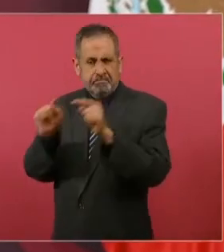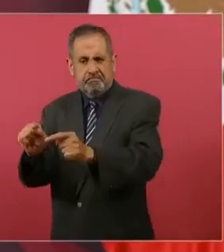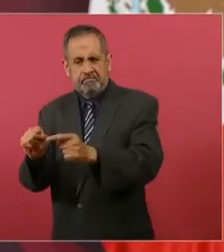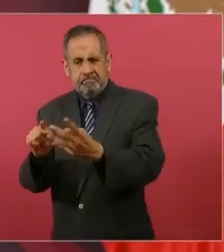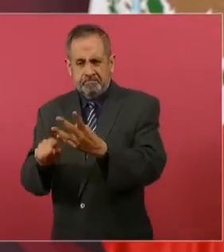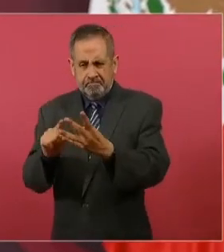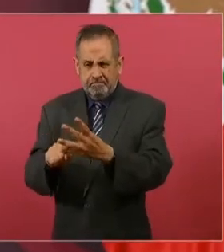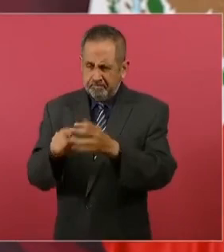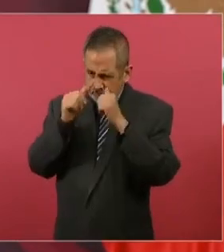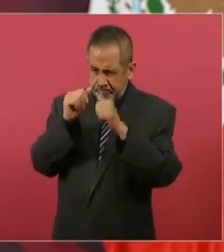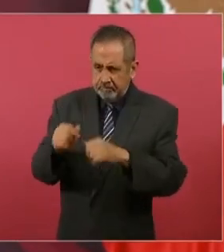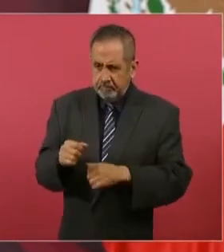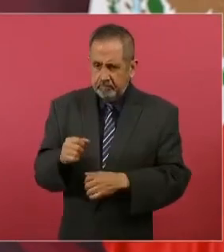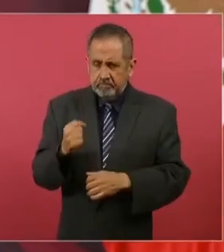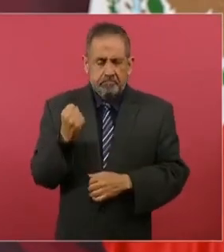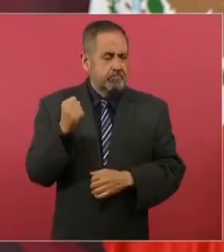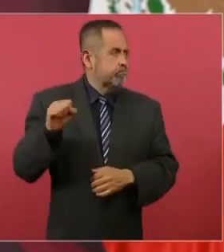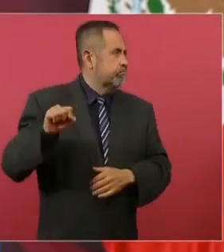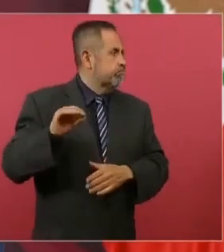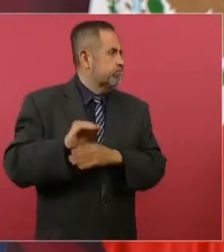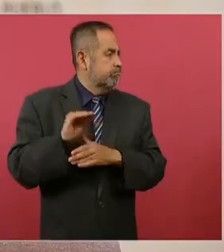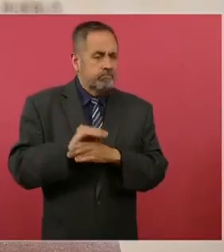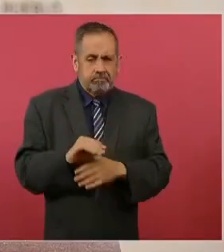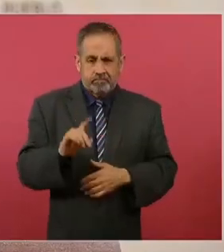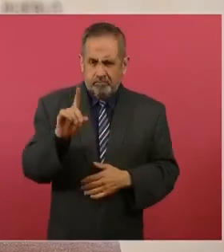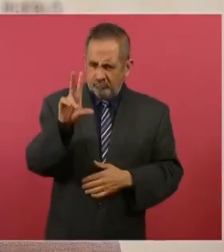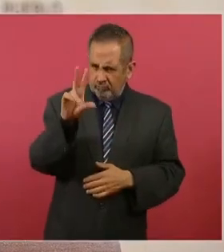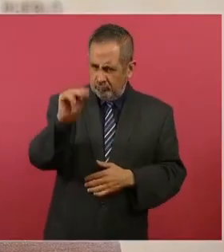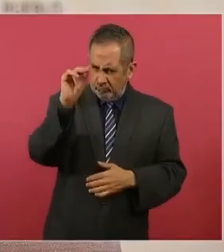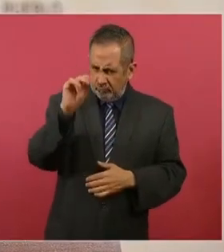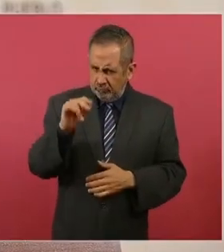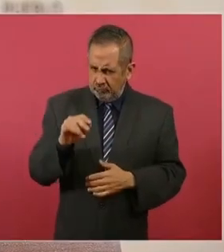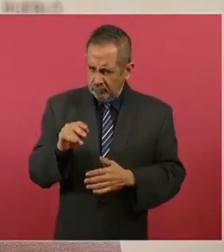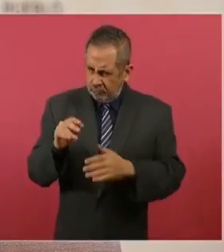no darle la espalda al pueblo,